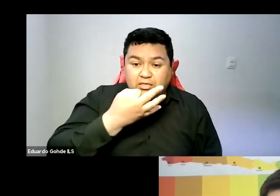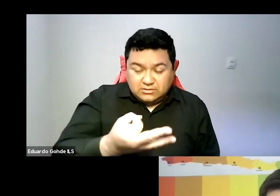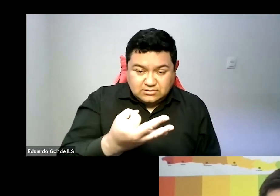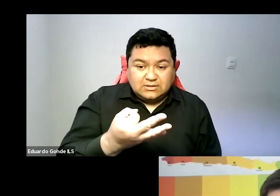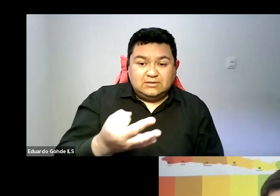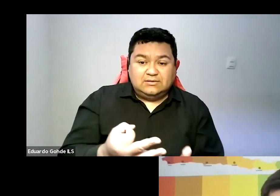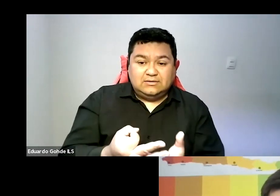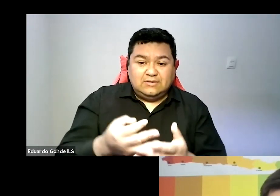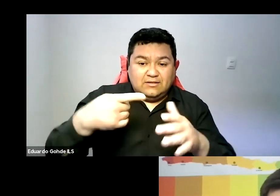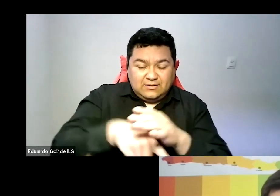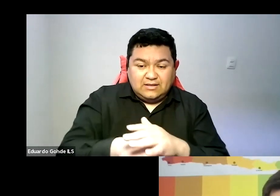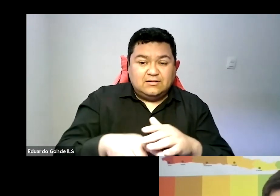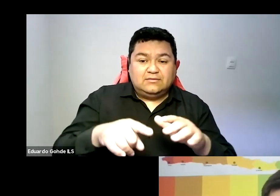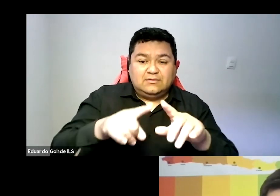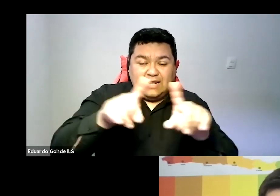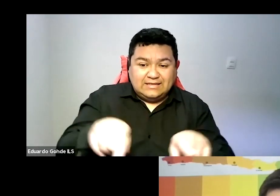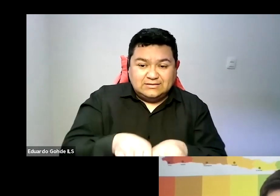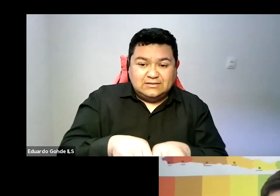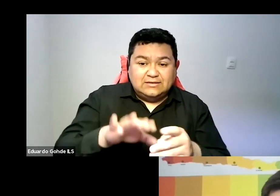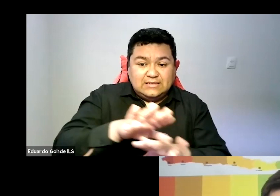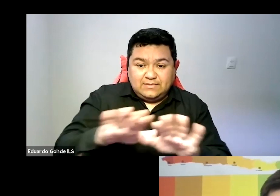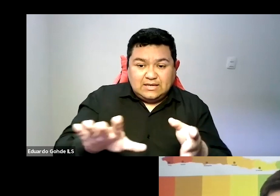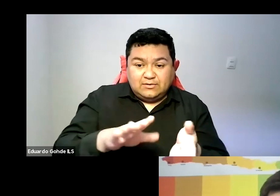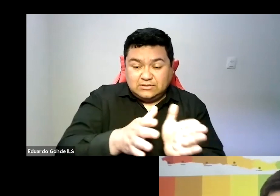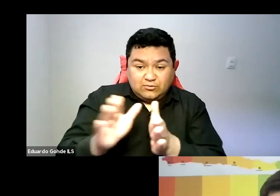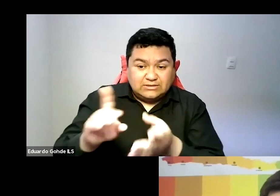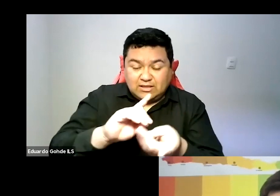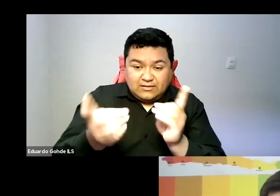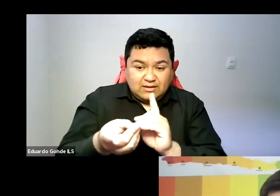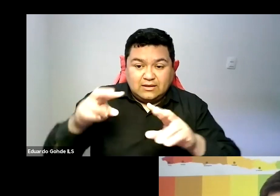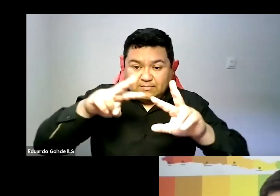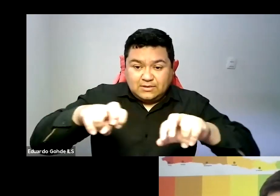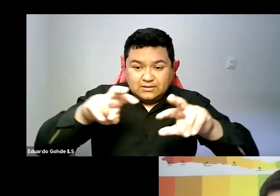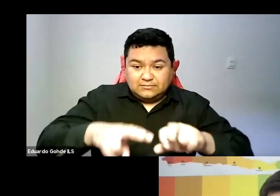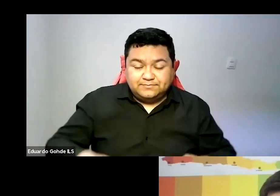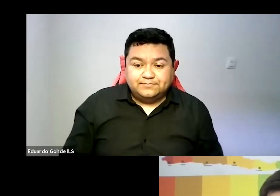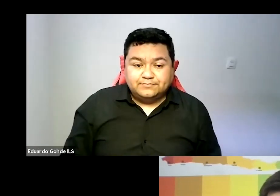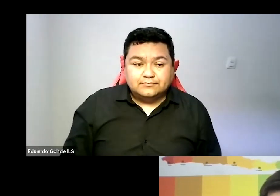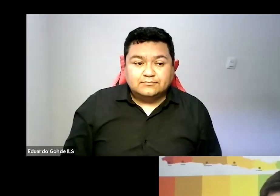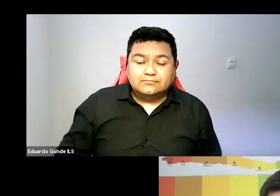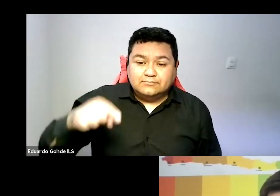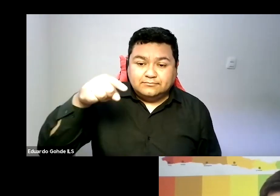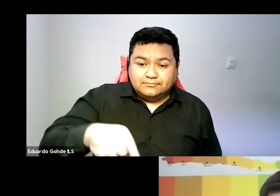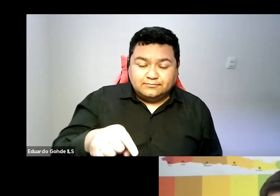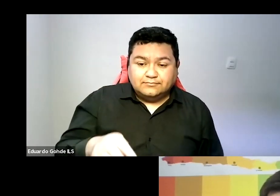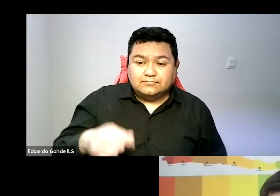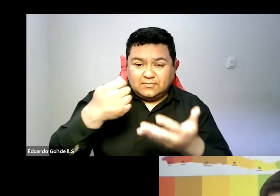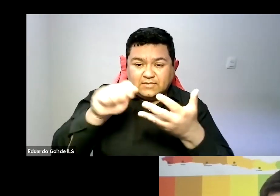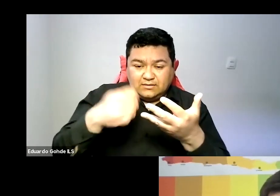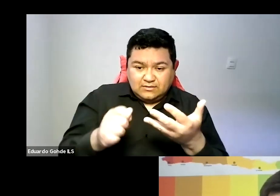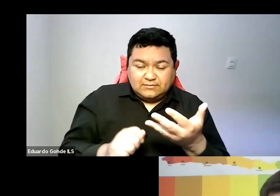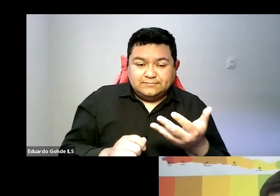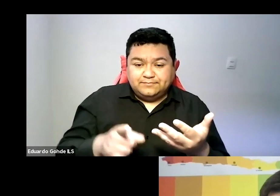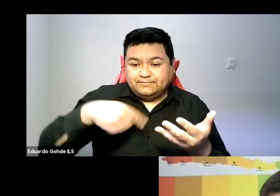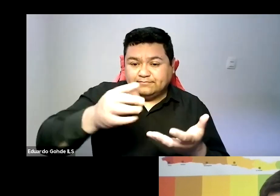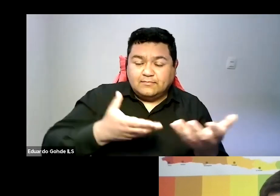aula. Terminamos una secuencia didáctica que tiene que ver con la indagación, y en algún momento, en la evaluación, en la puesta en común,